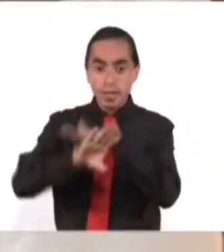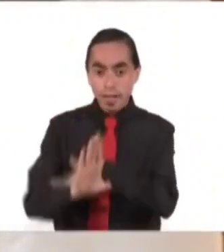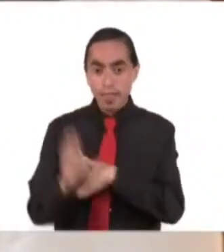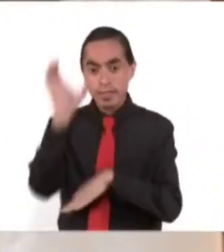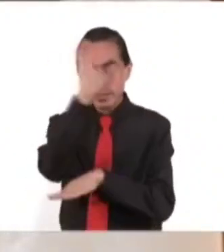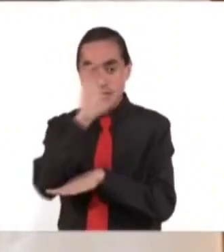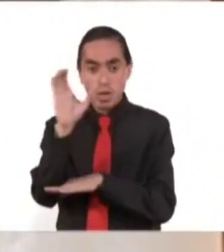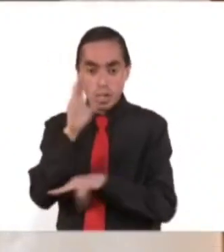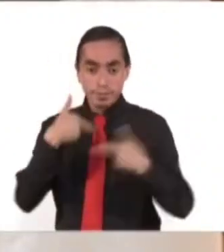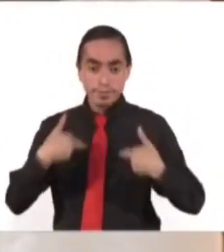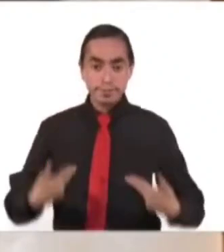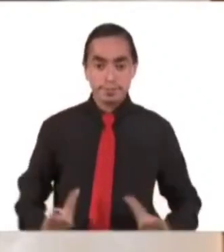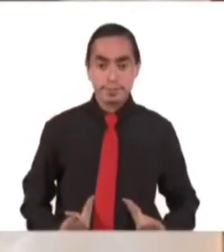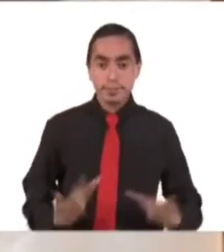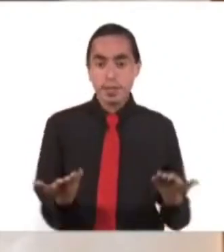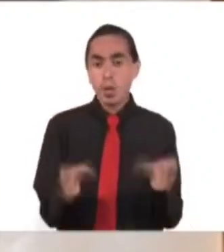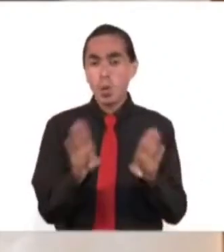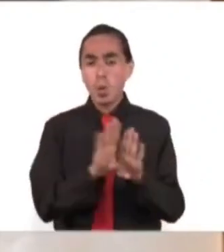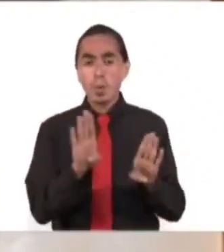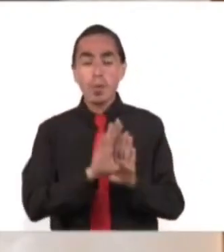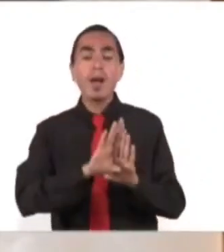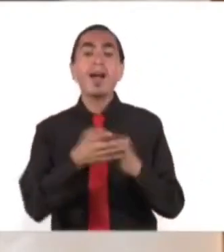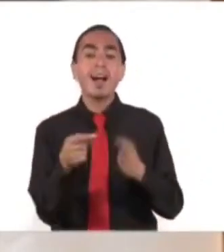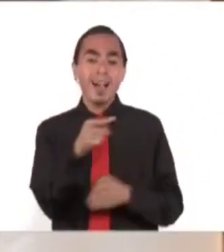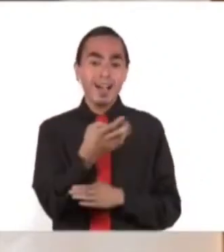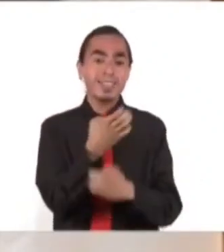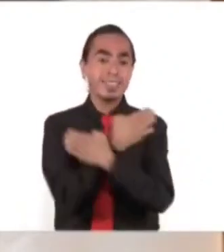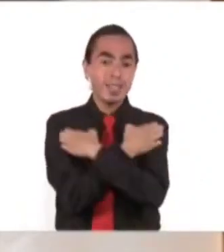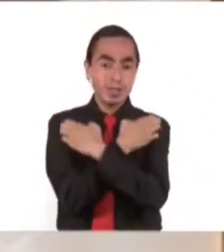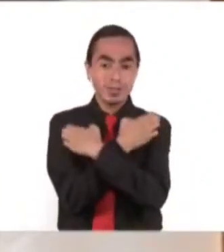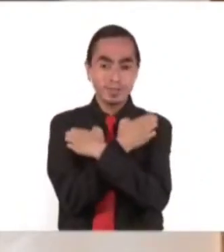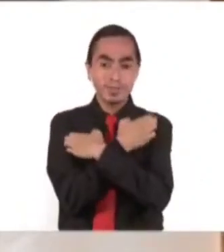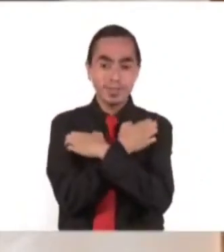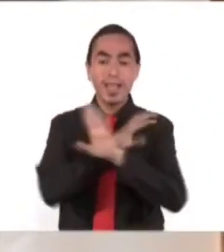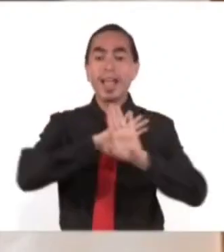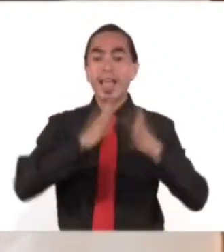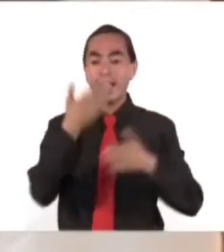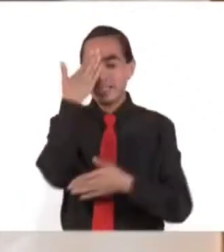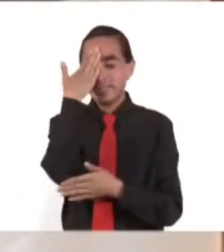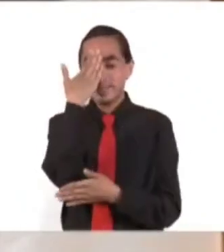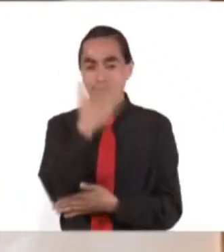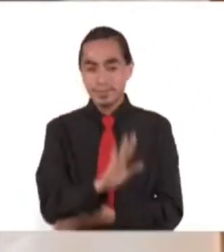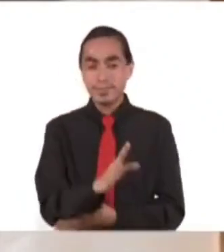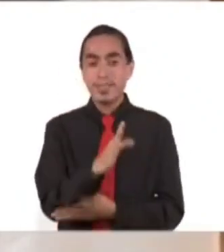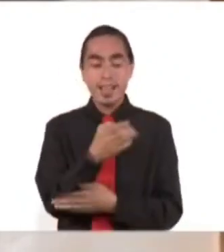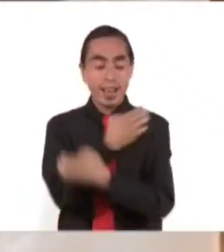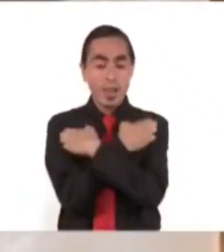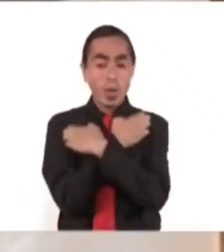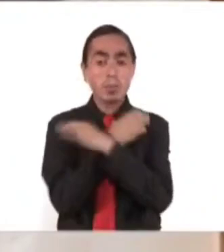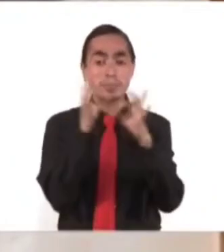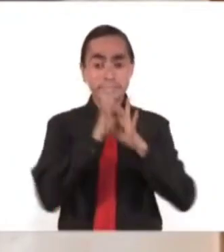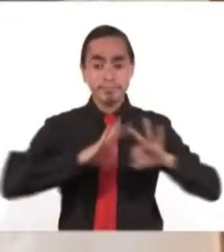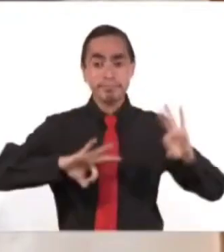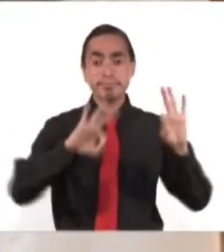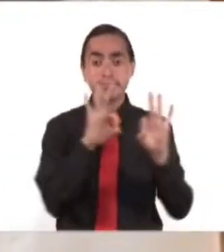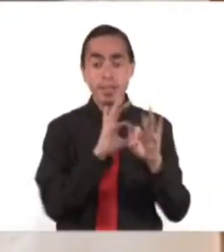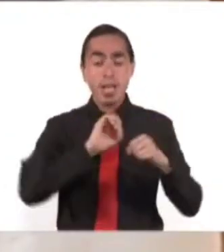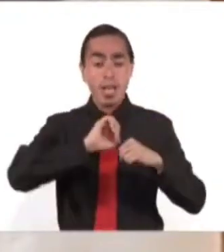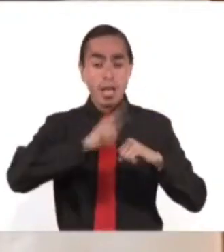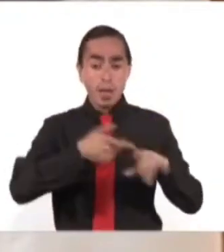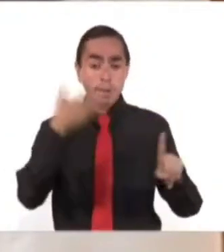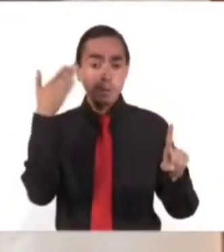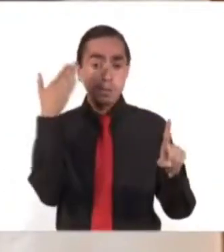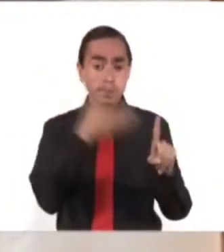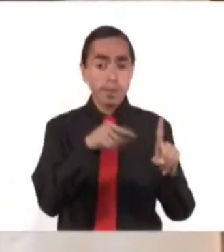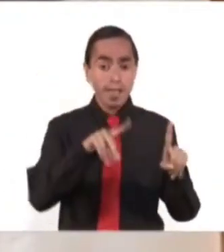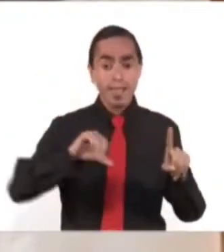humanidad, especialmente por medio de la educación. Como es bien sabido, la importancia de la educación ha sido un tema central